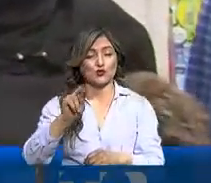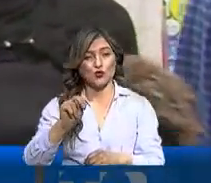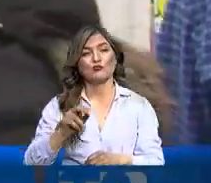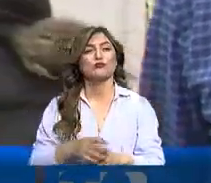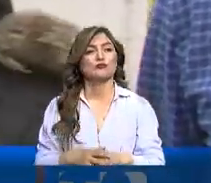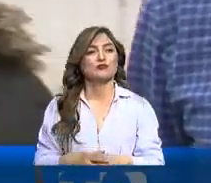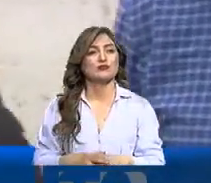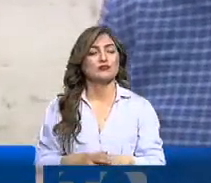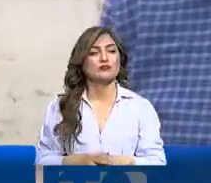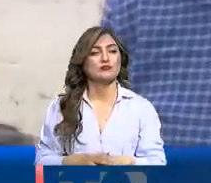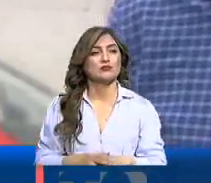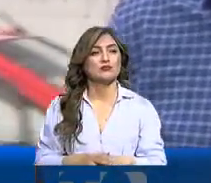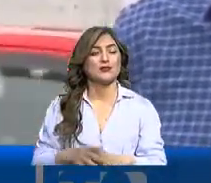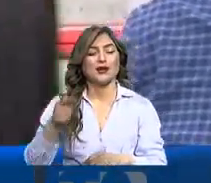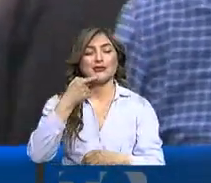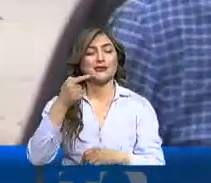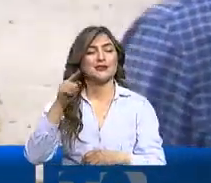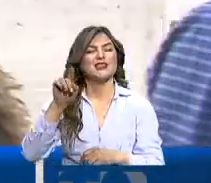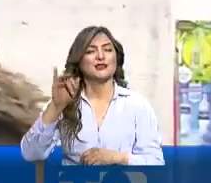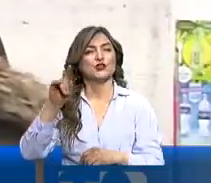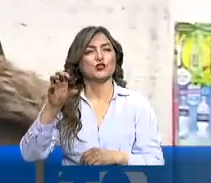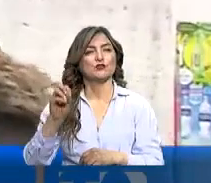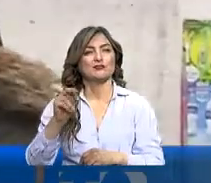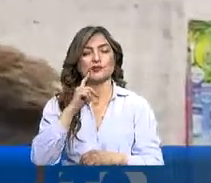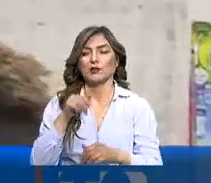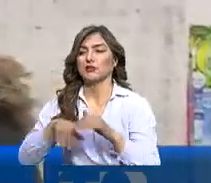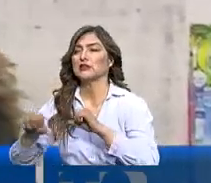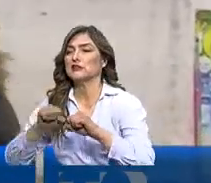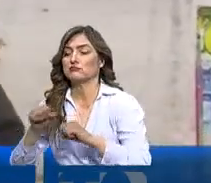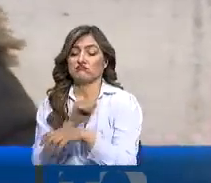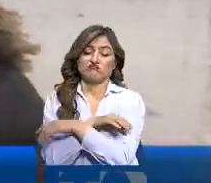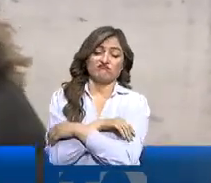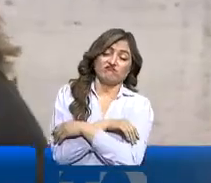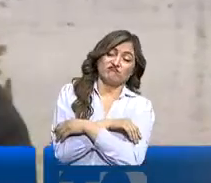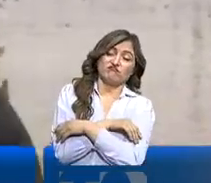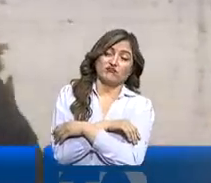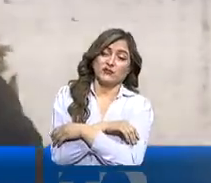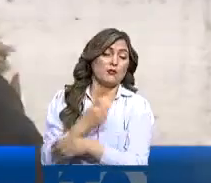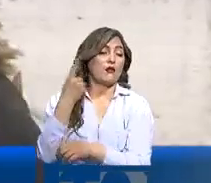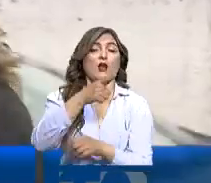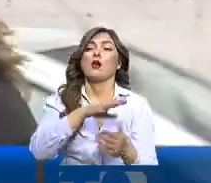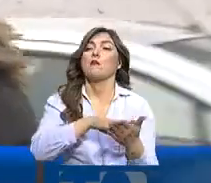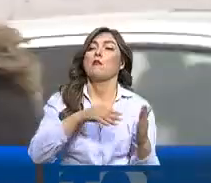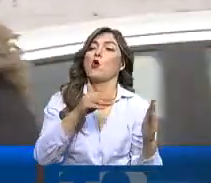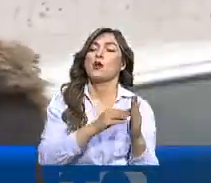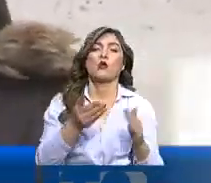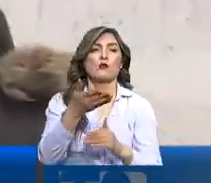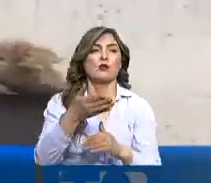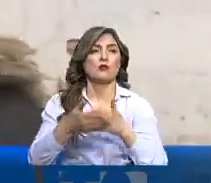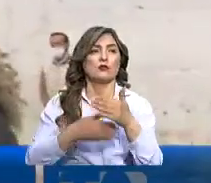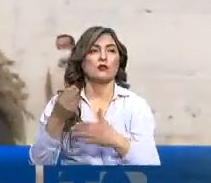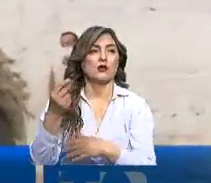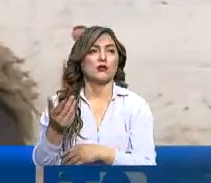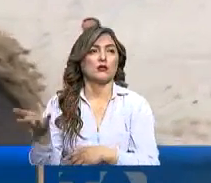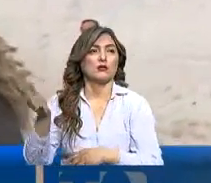proceso, están cruzados de brazos nomás. En vez de buscar manera de ver, tener que sacar copia, agilizar el proceso para salir más